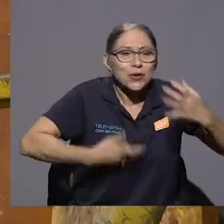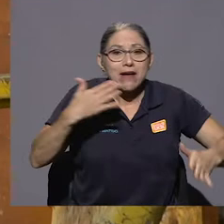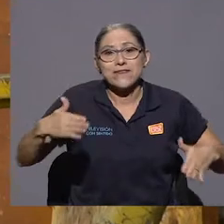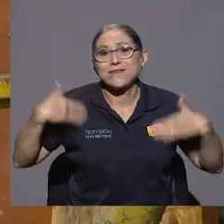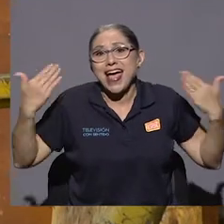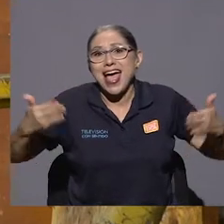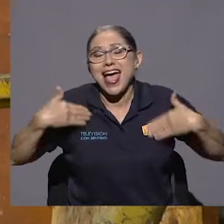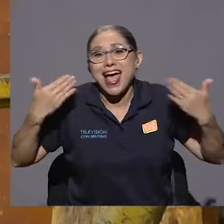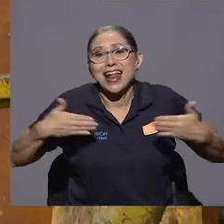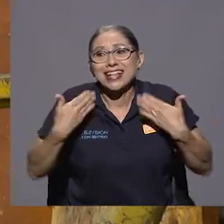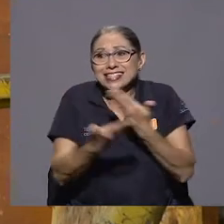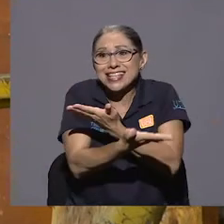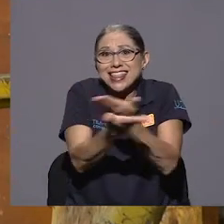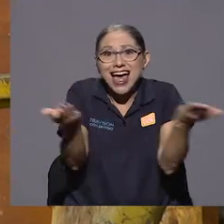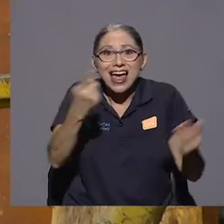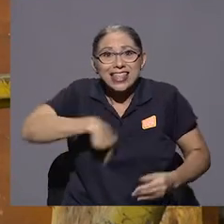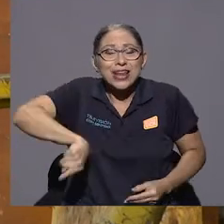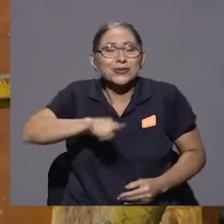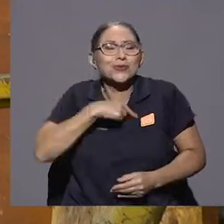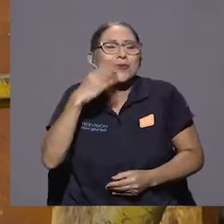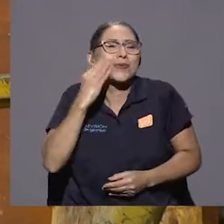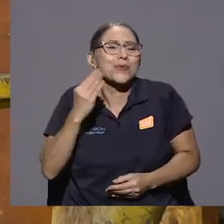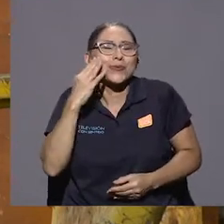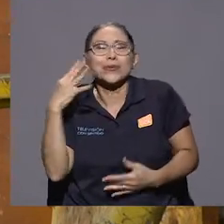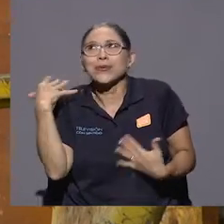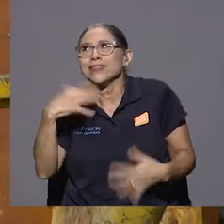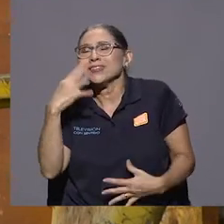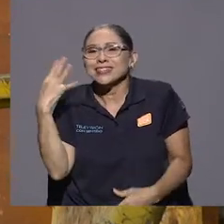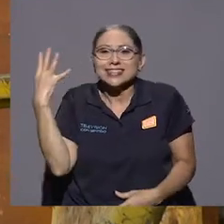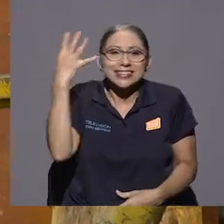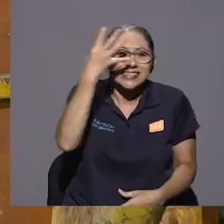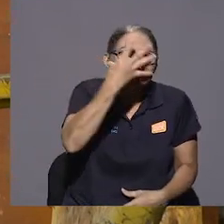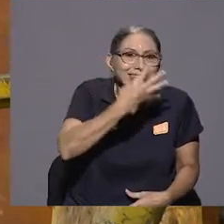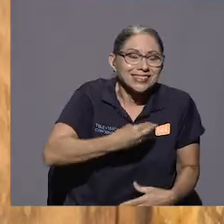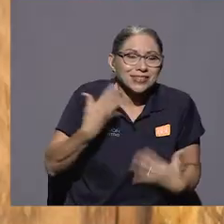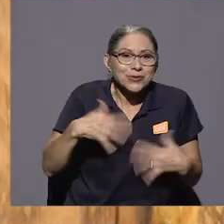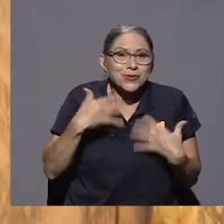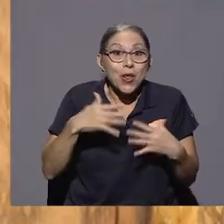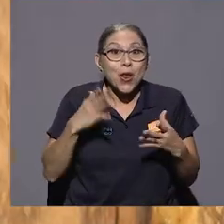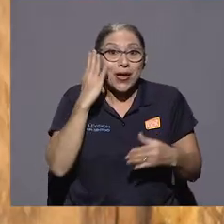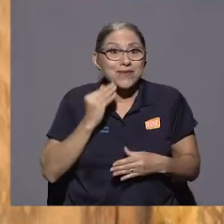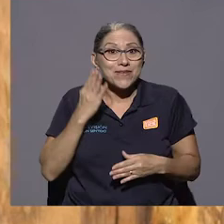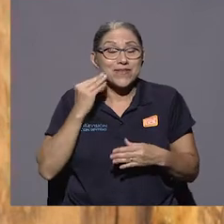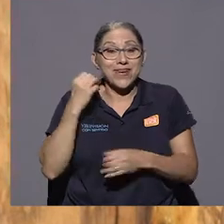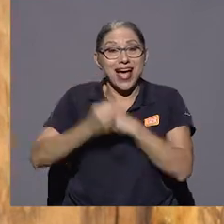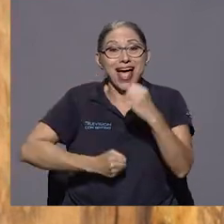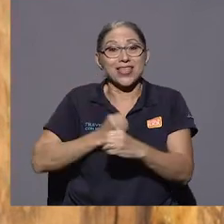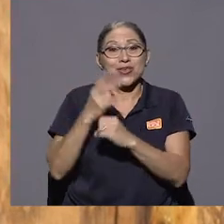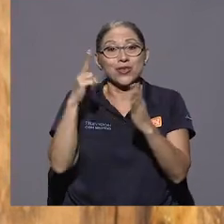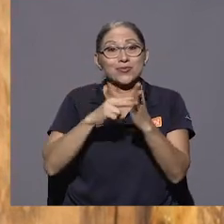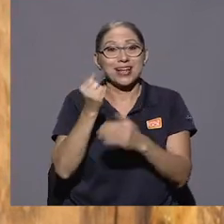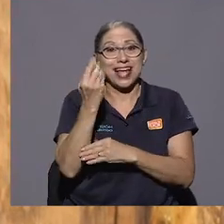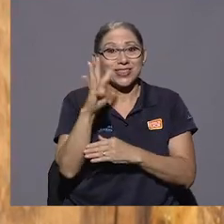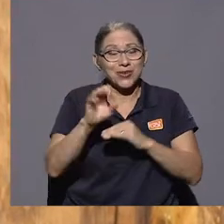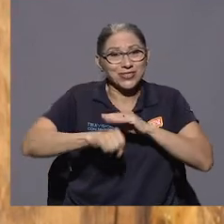habíamos vivido algo tan emocionante como lo que nos hicieron sentir los seleccionados del 2014. Sí. Y